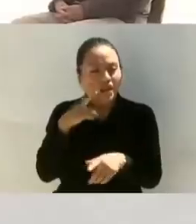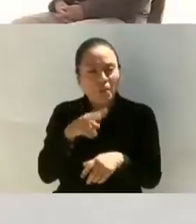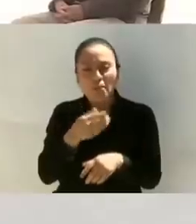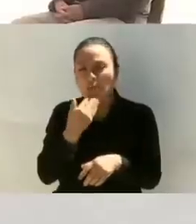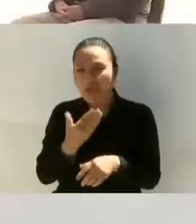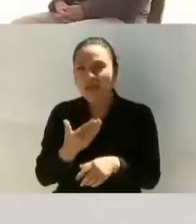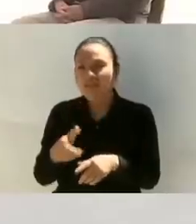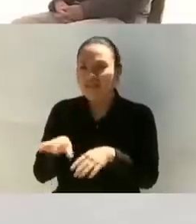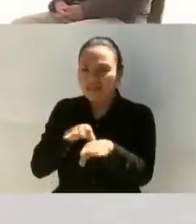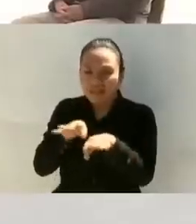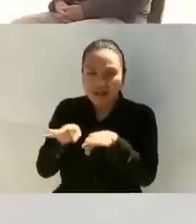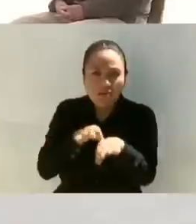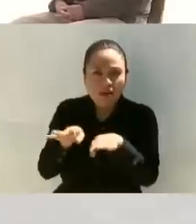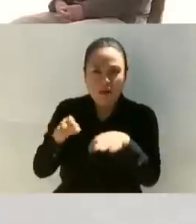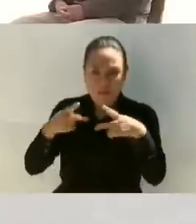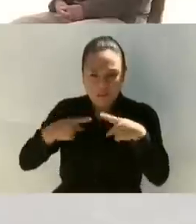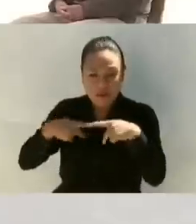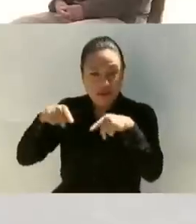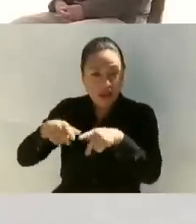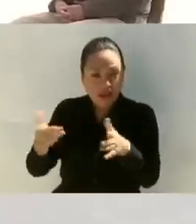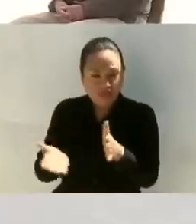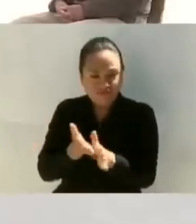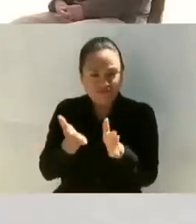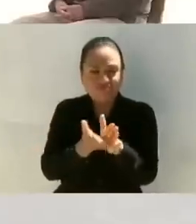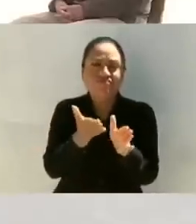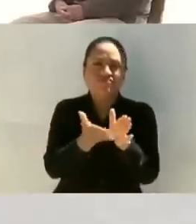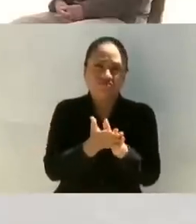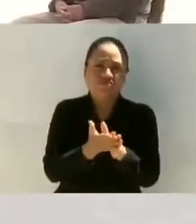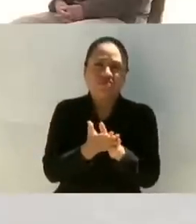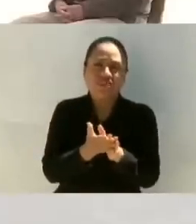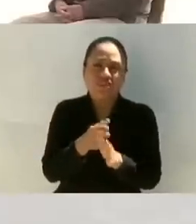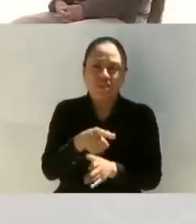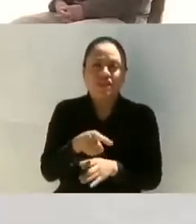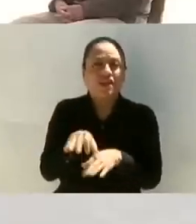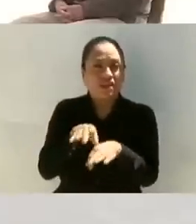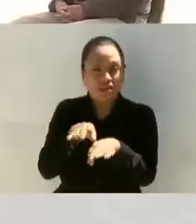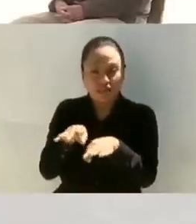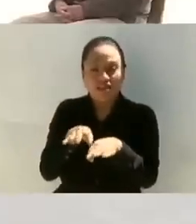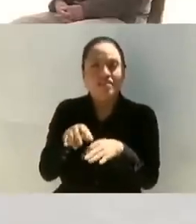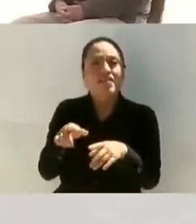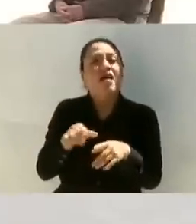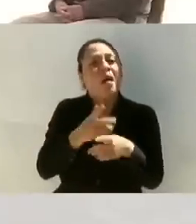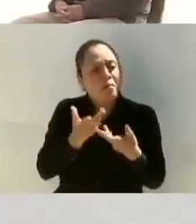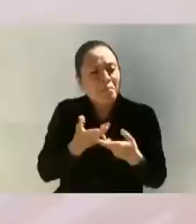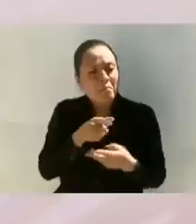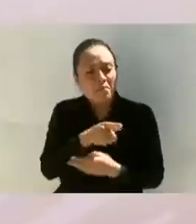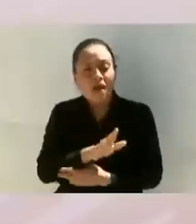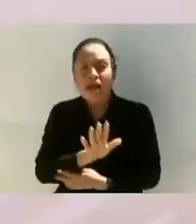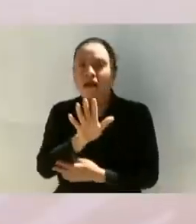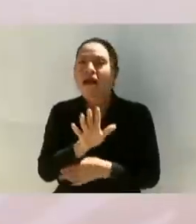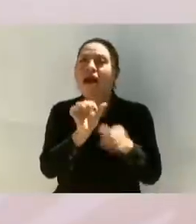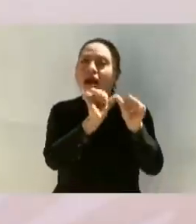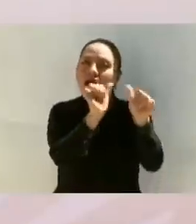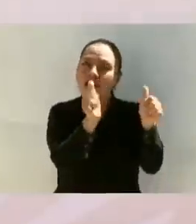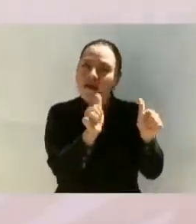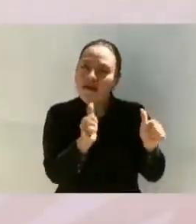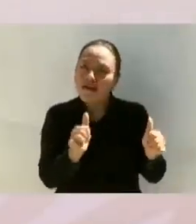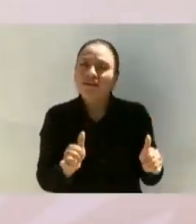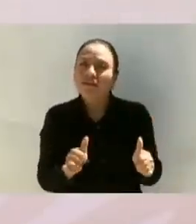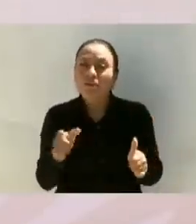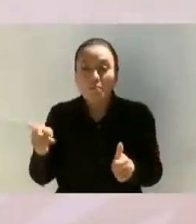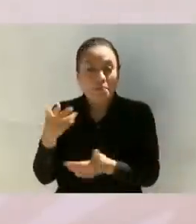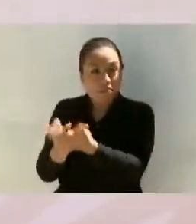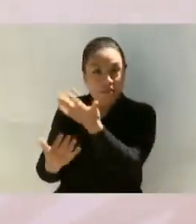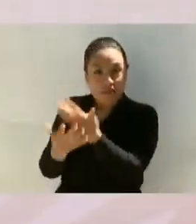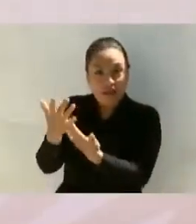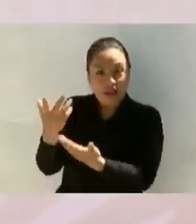de construcción del camino, son obras de arte, porque están hechas